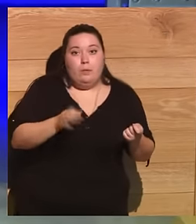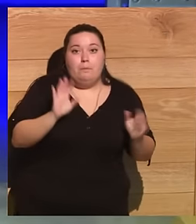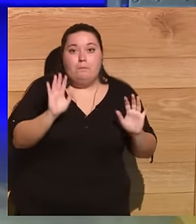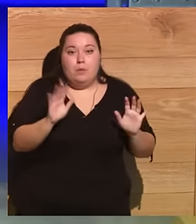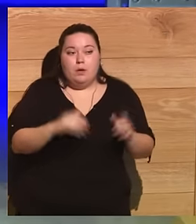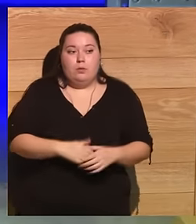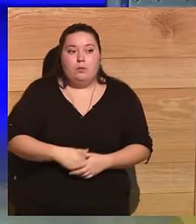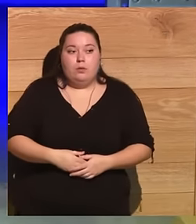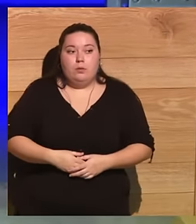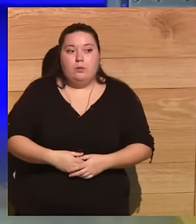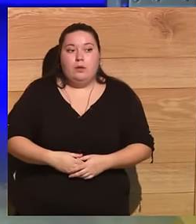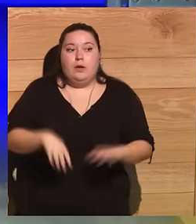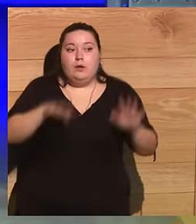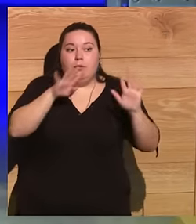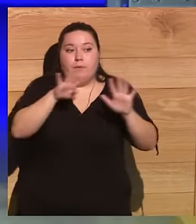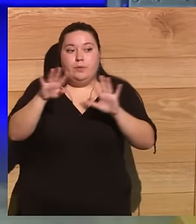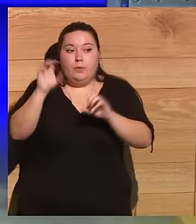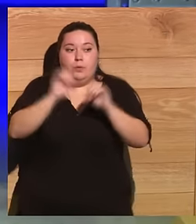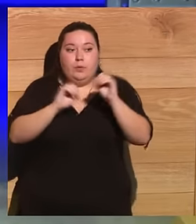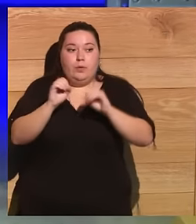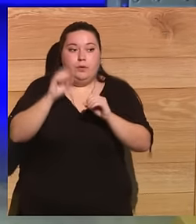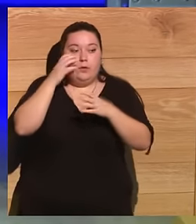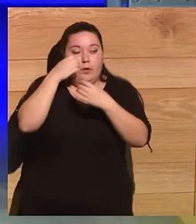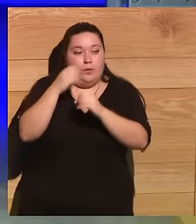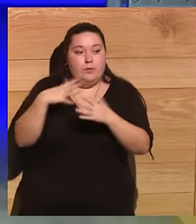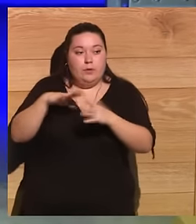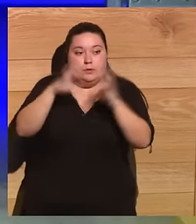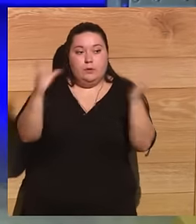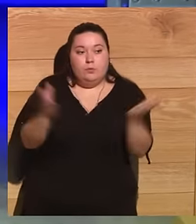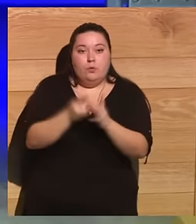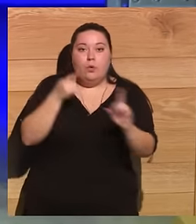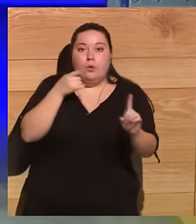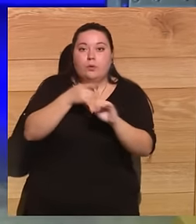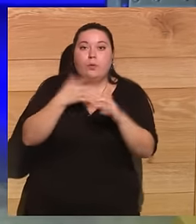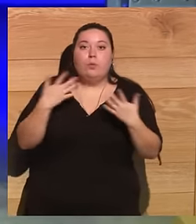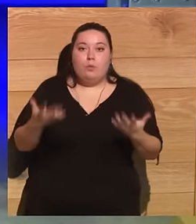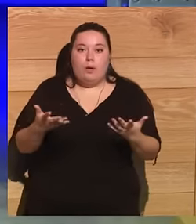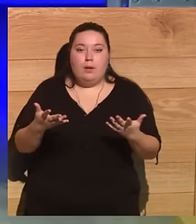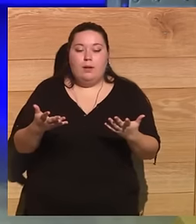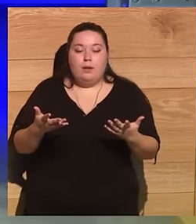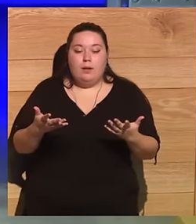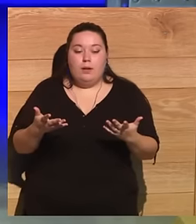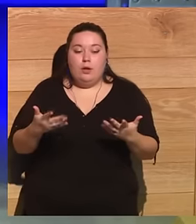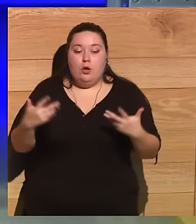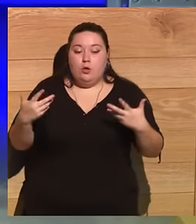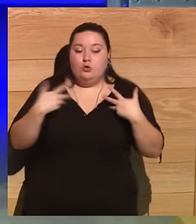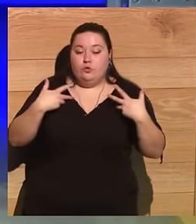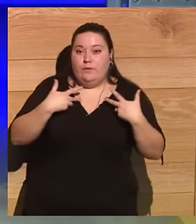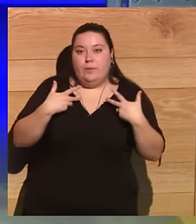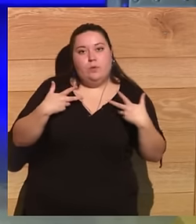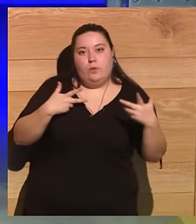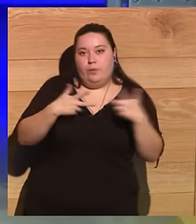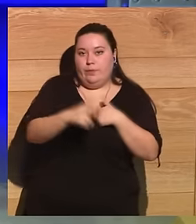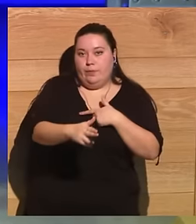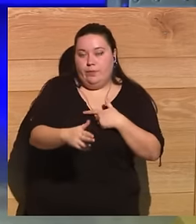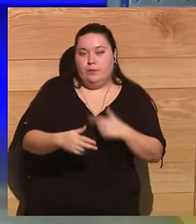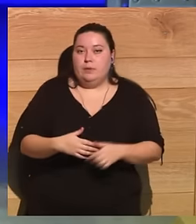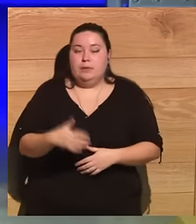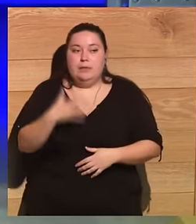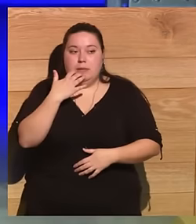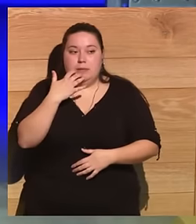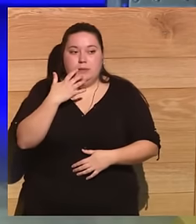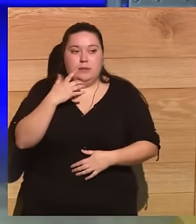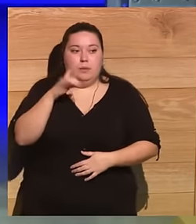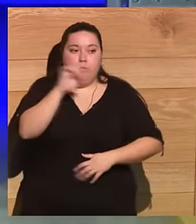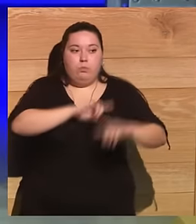en el 99% de los laboratorios del mundo el objetivo es mitigar parte del sufrimiento que existe cuando hay